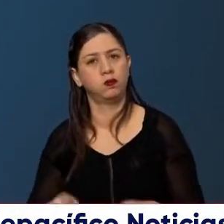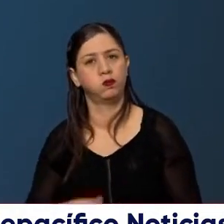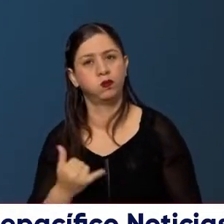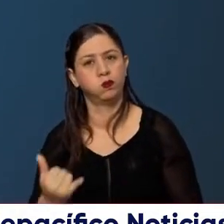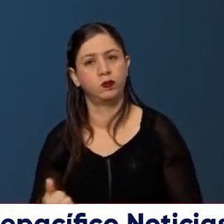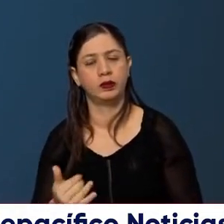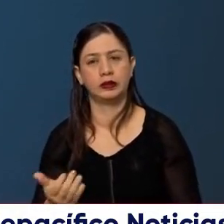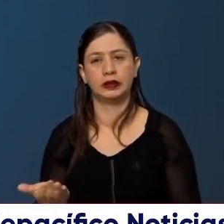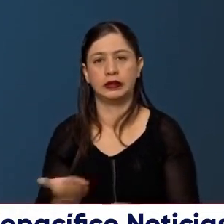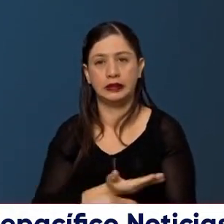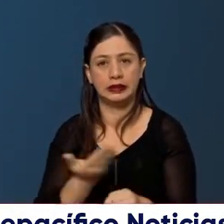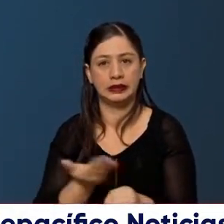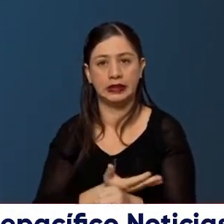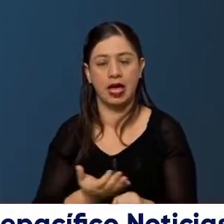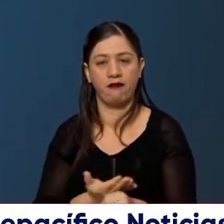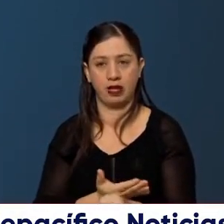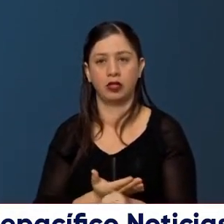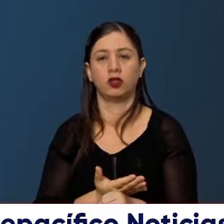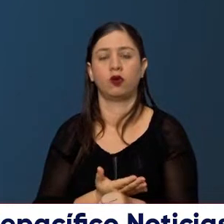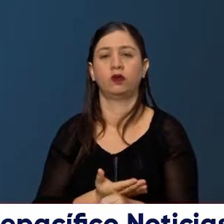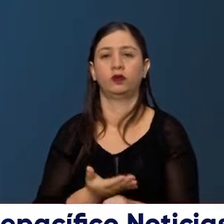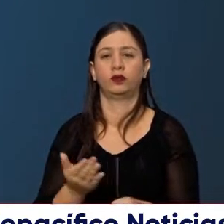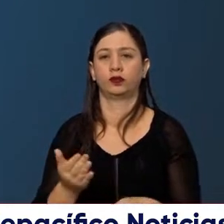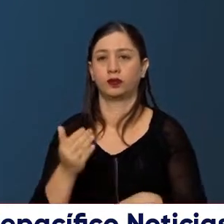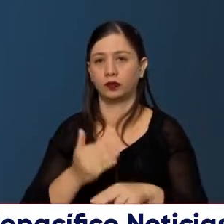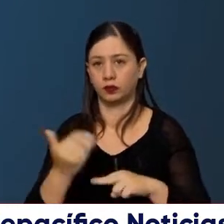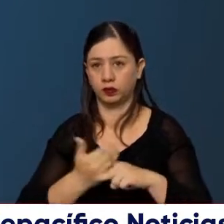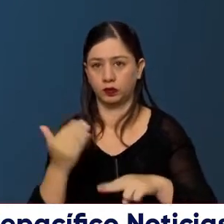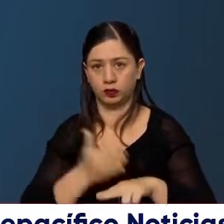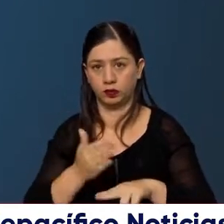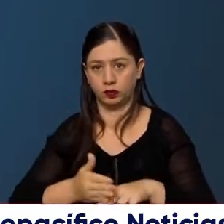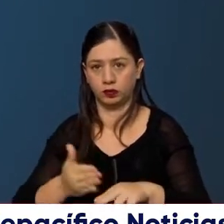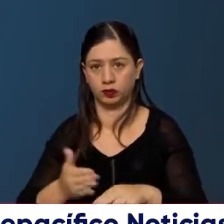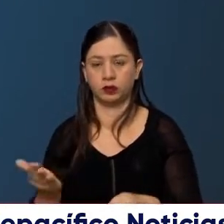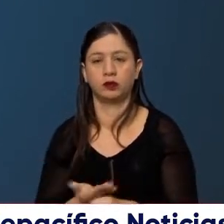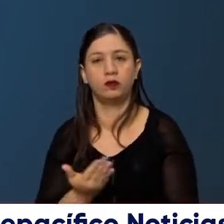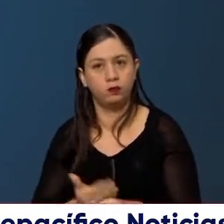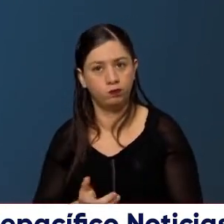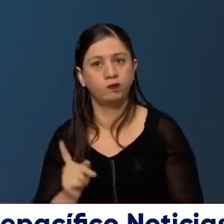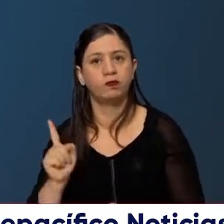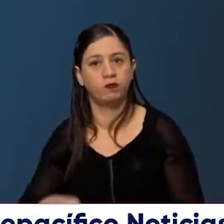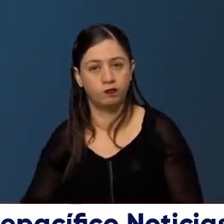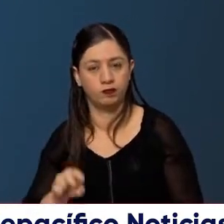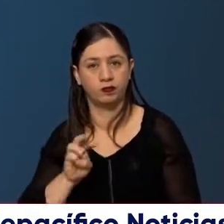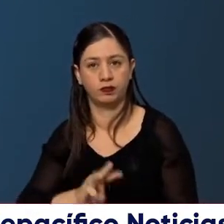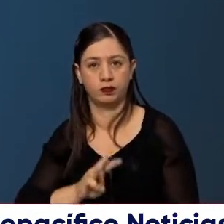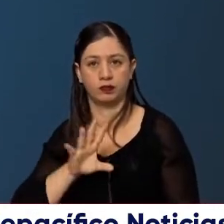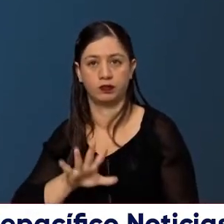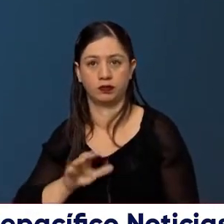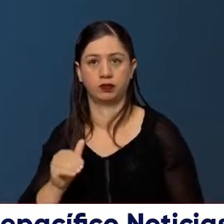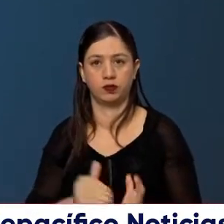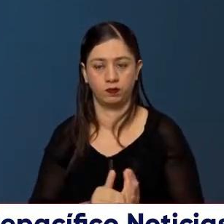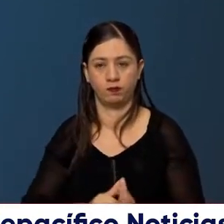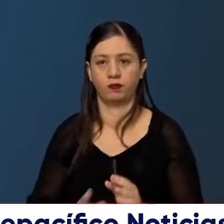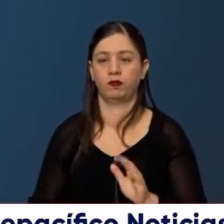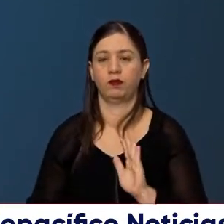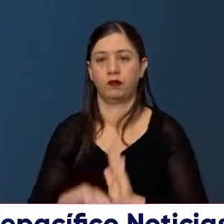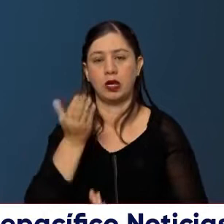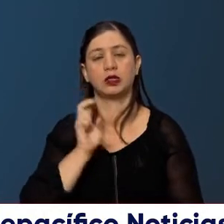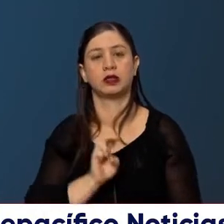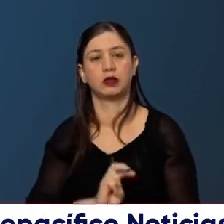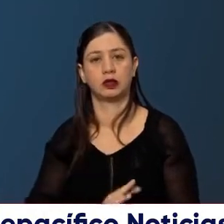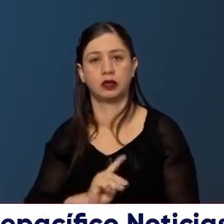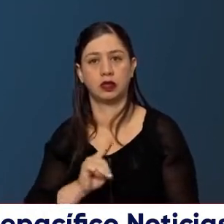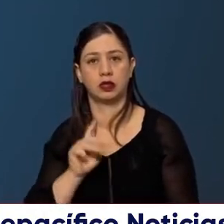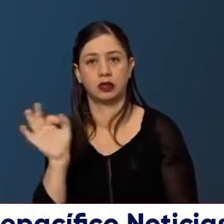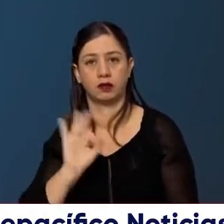la cebolla cabezona, que el bulto pasó de 120 mil a 135 mil, es decir, variación del 13%.